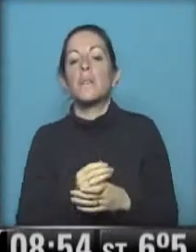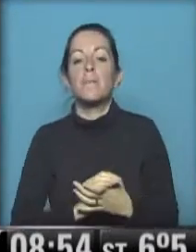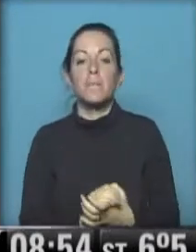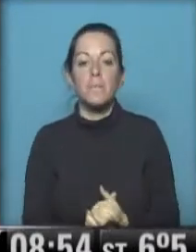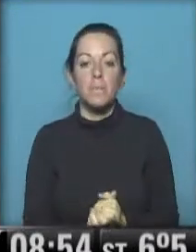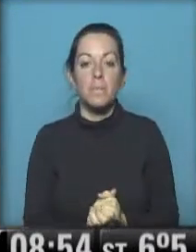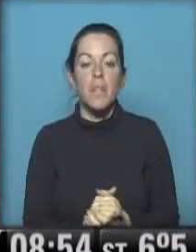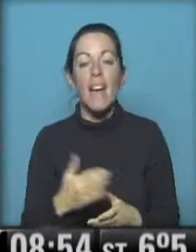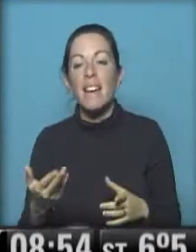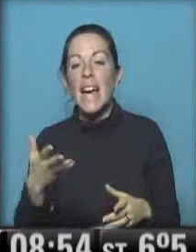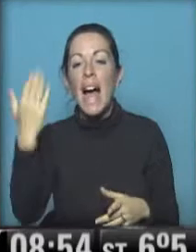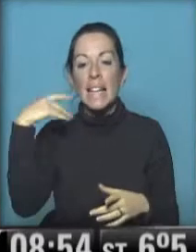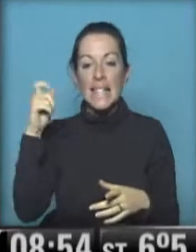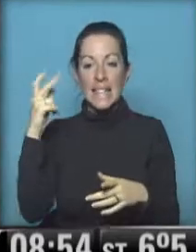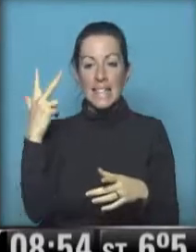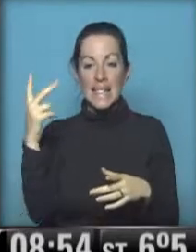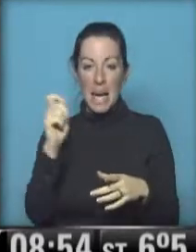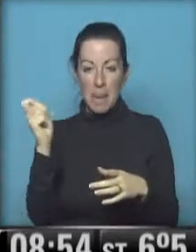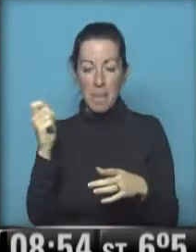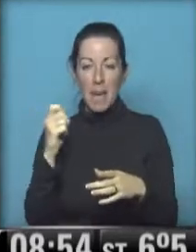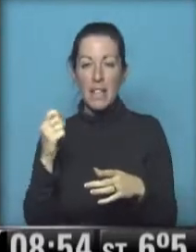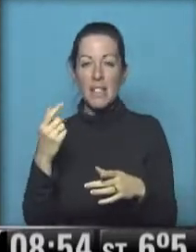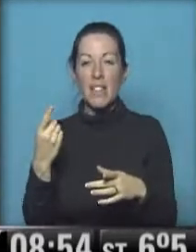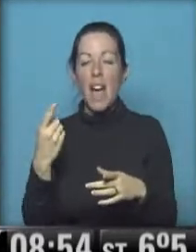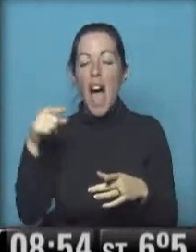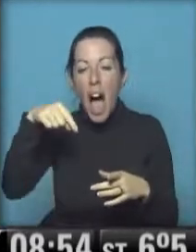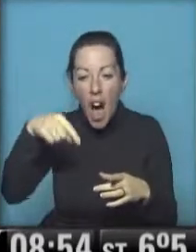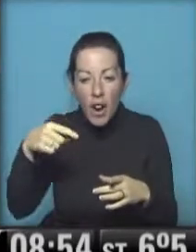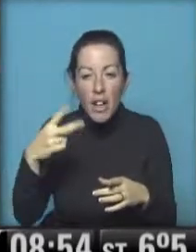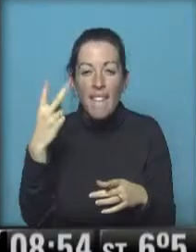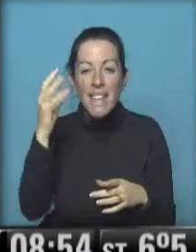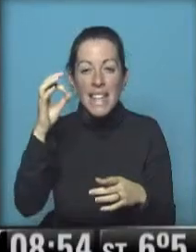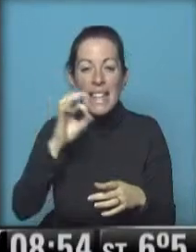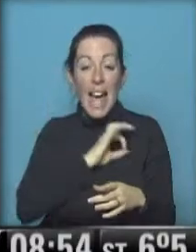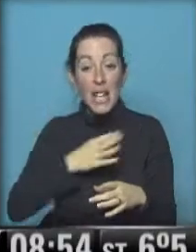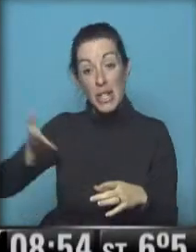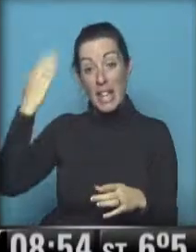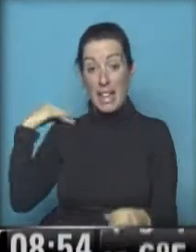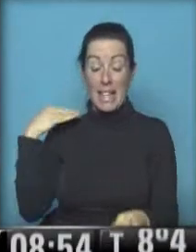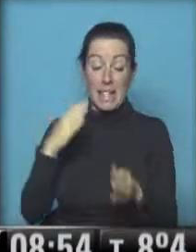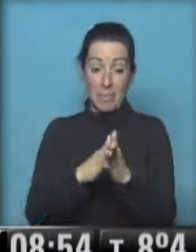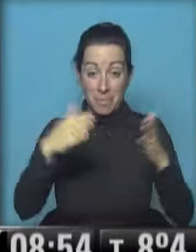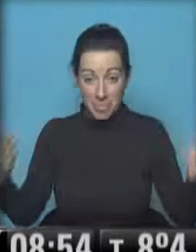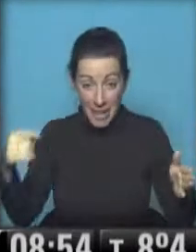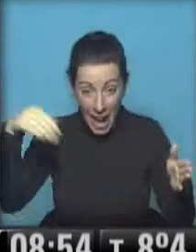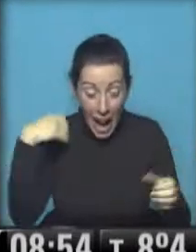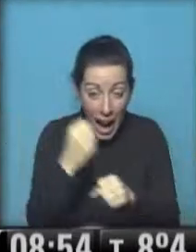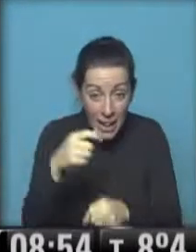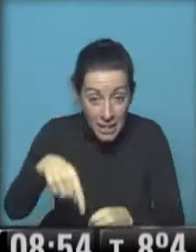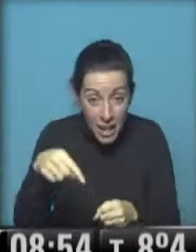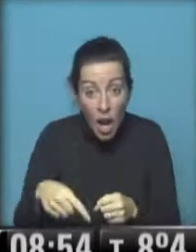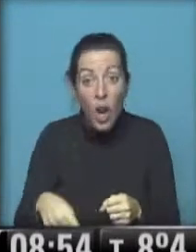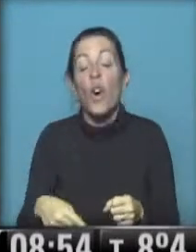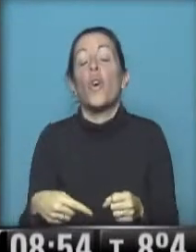compara en el primer trimestre raúl por ahí es poco pero es el índice más bajo de los últimos 20 años exactamente si uno compara los índices del primer